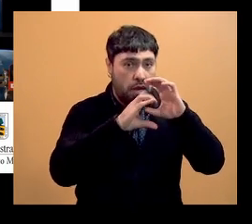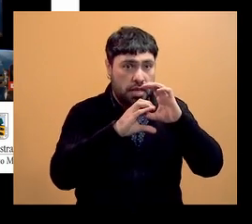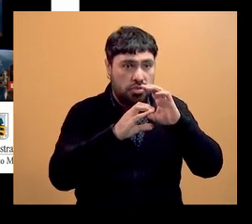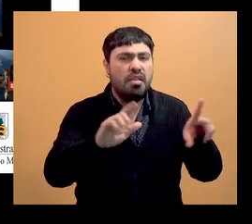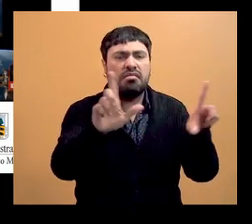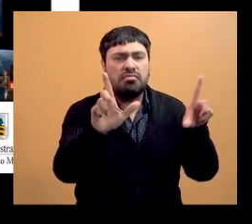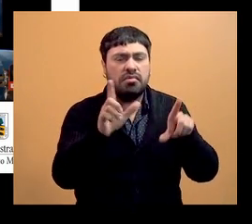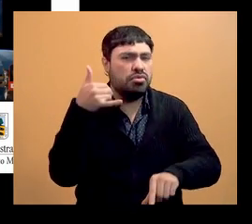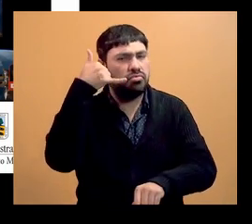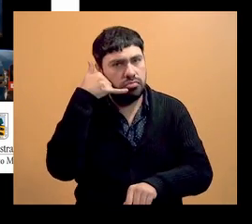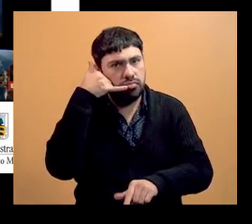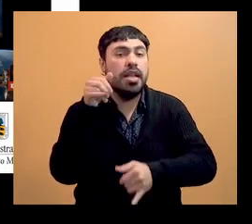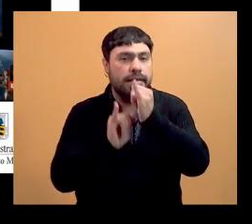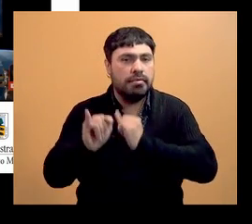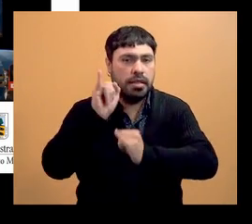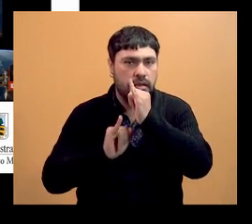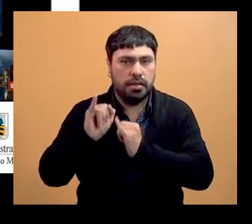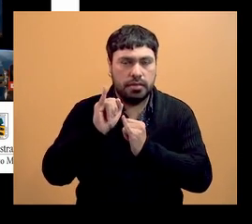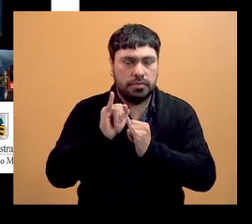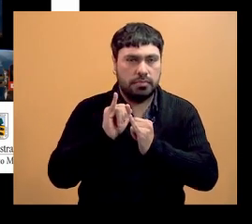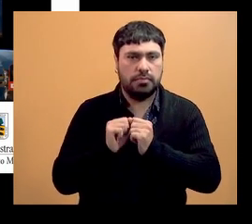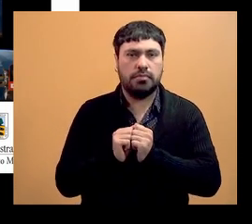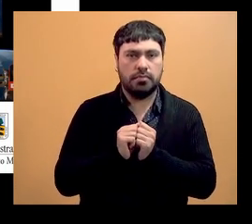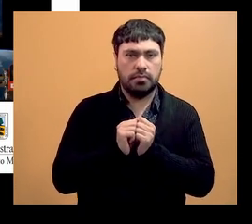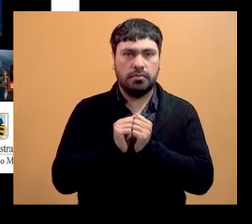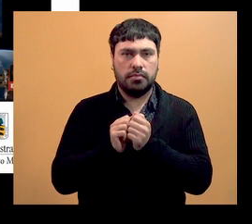internet, etcétera. Todo lo que tiene que ver con satélites